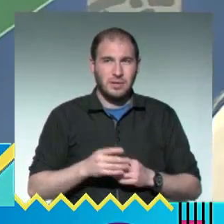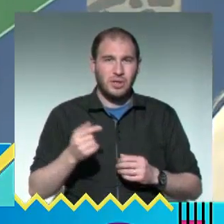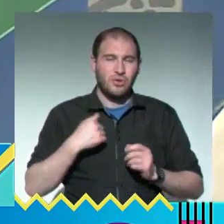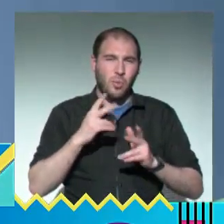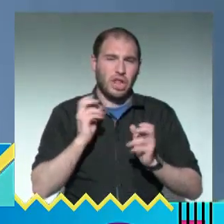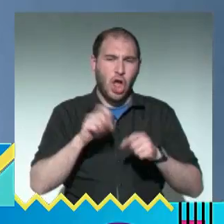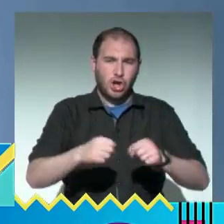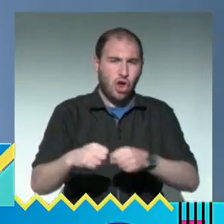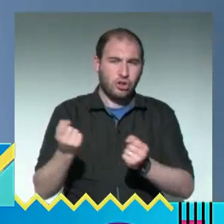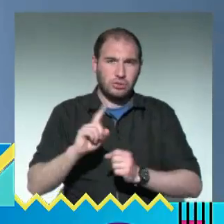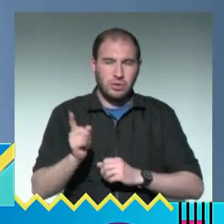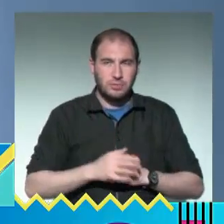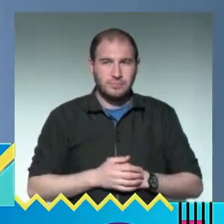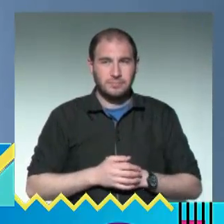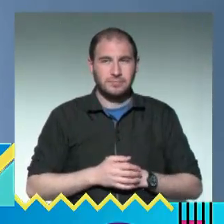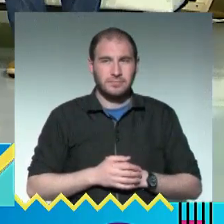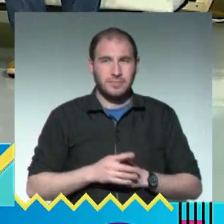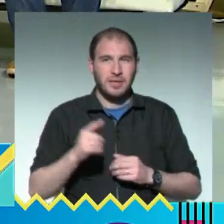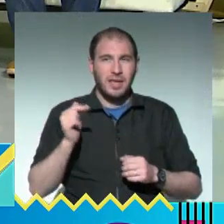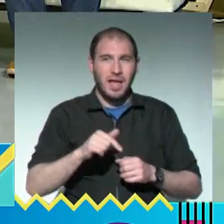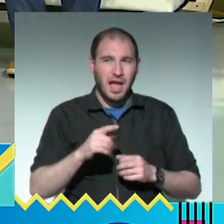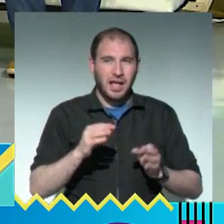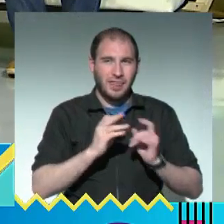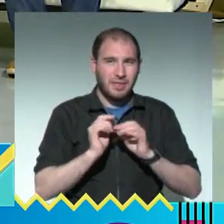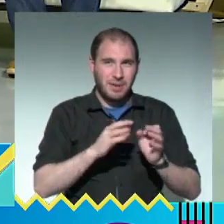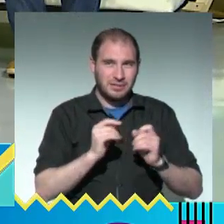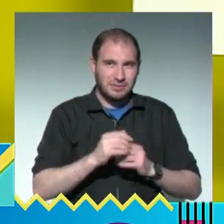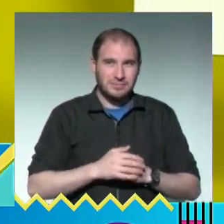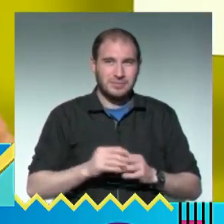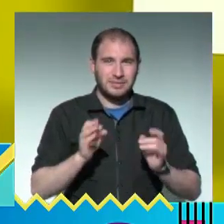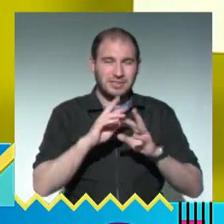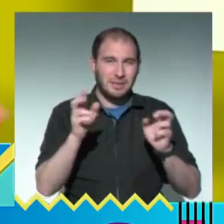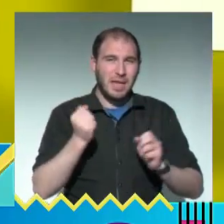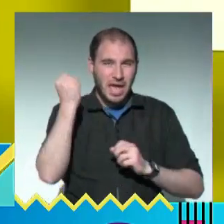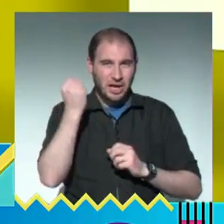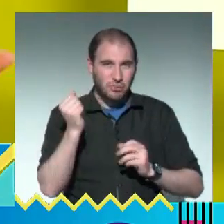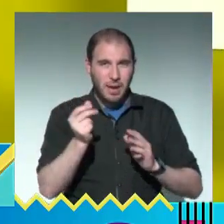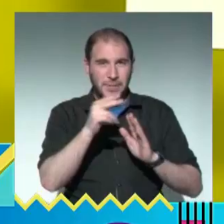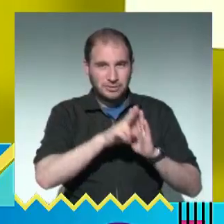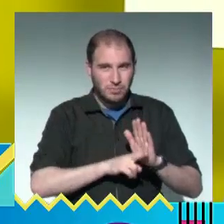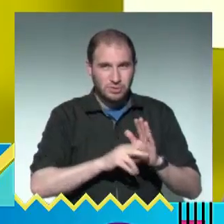los destrozos, hablo de lo que se... Le dedicamos el debate a la cuestión económica,